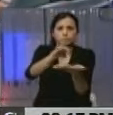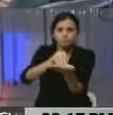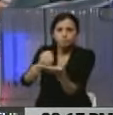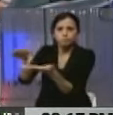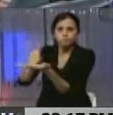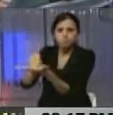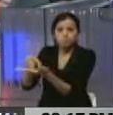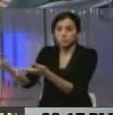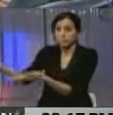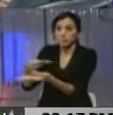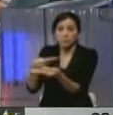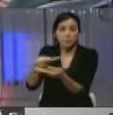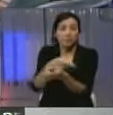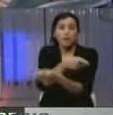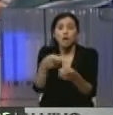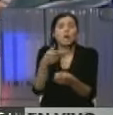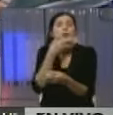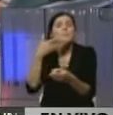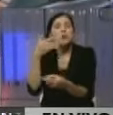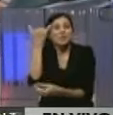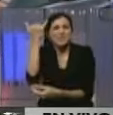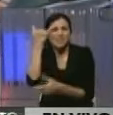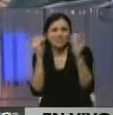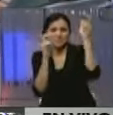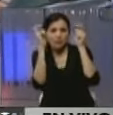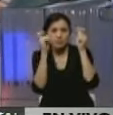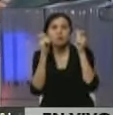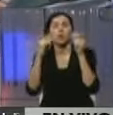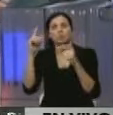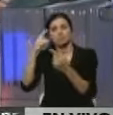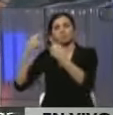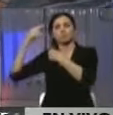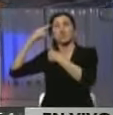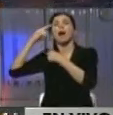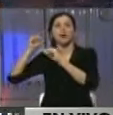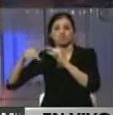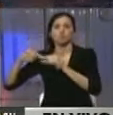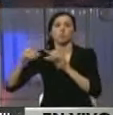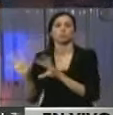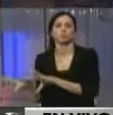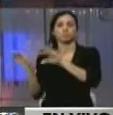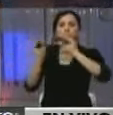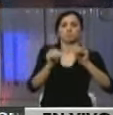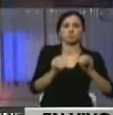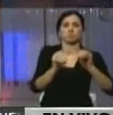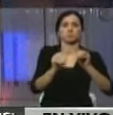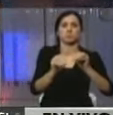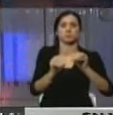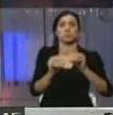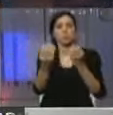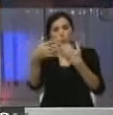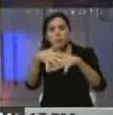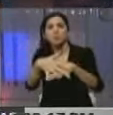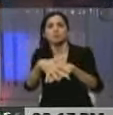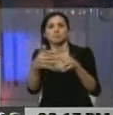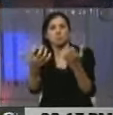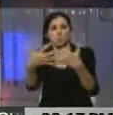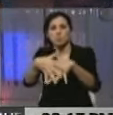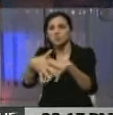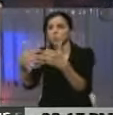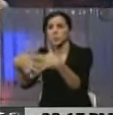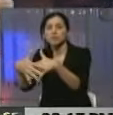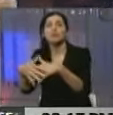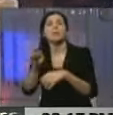de lo creado por el comandante Chávez en distintas fases de la revolución y llevándolos a un nivel de fusión, grandes